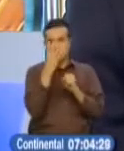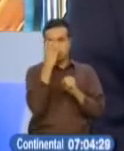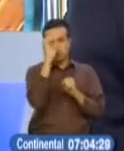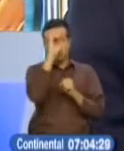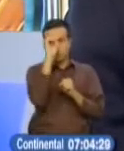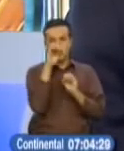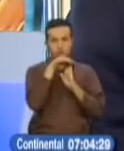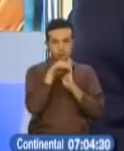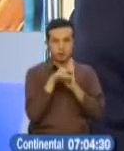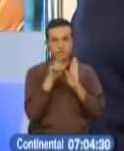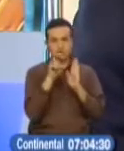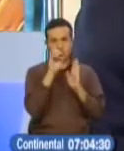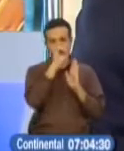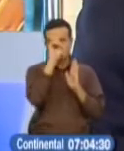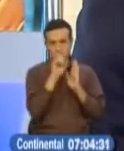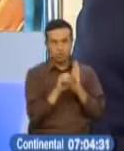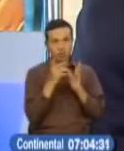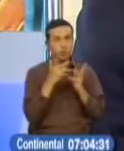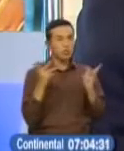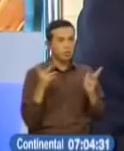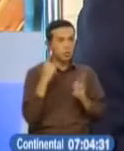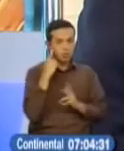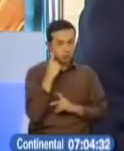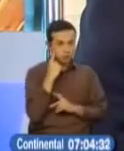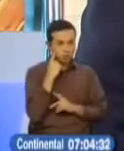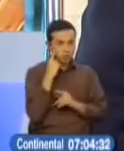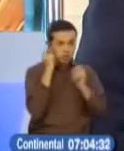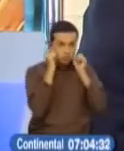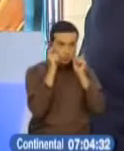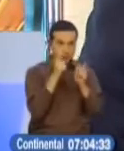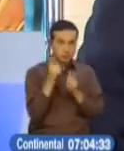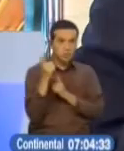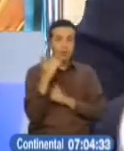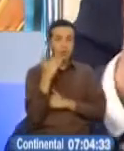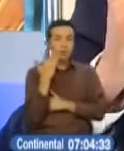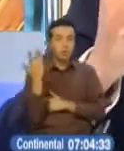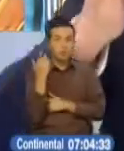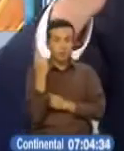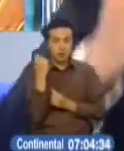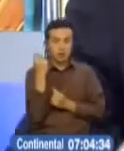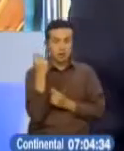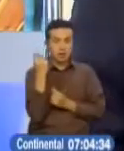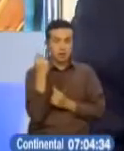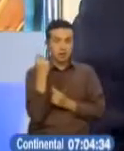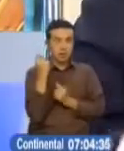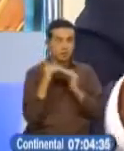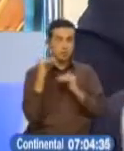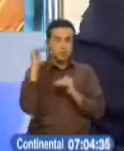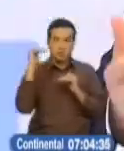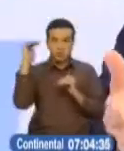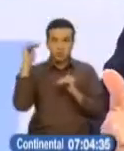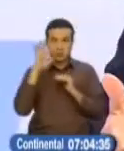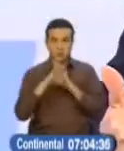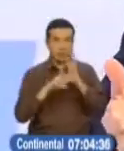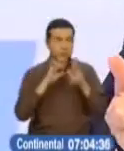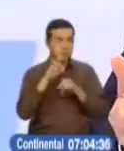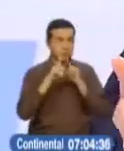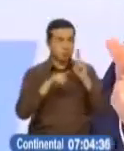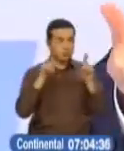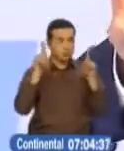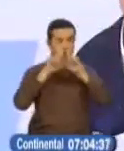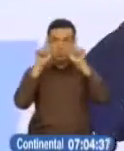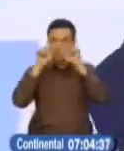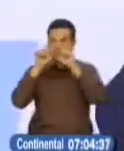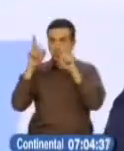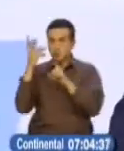al 12%. ¿Cómo evitar? O mejor dicho, ¿cómo evitar que los precios permanezcan altos? ¿Cómo evitar la corrupción de ciertas empresas